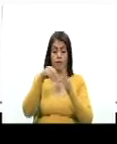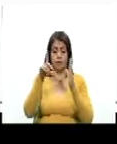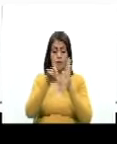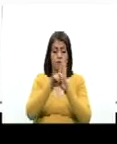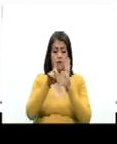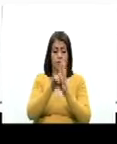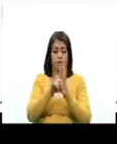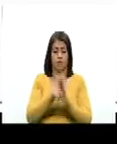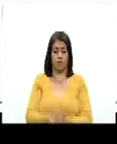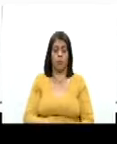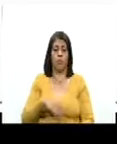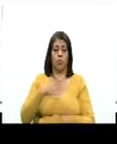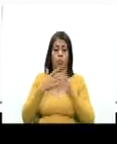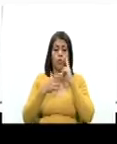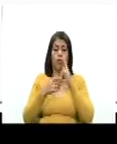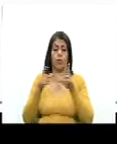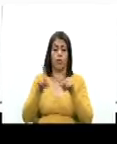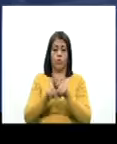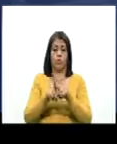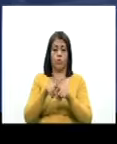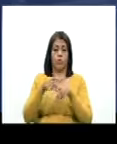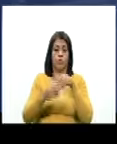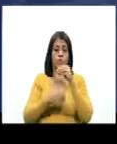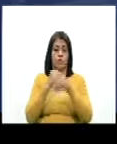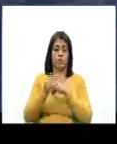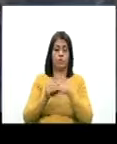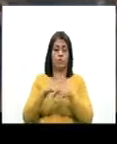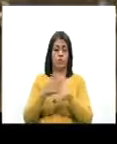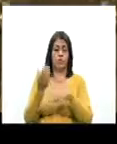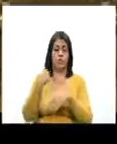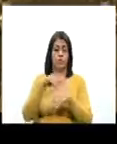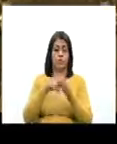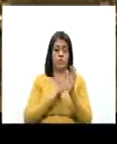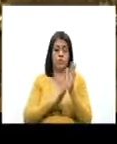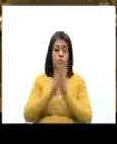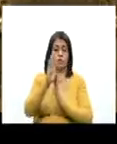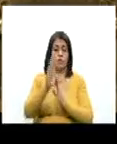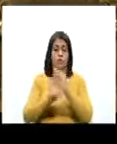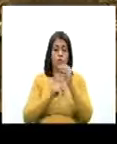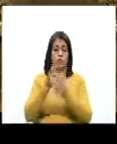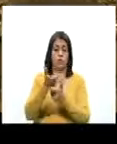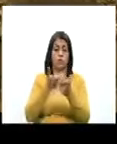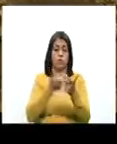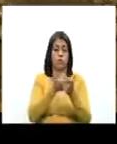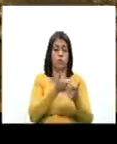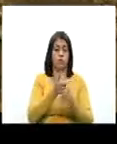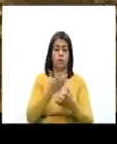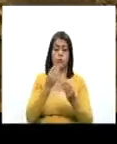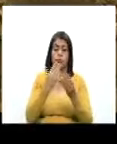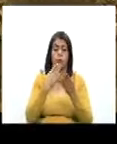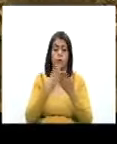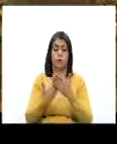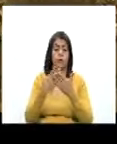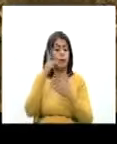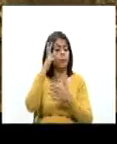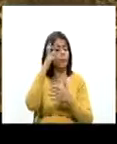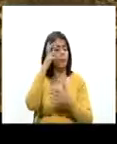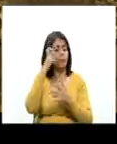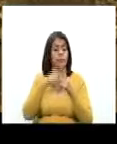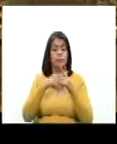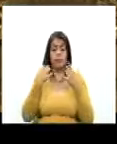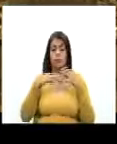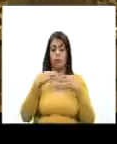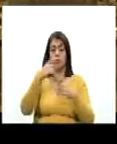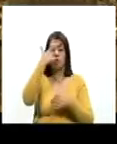Latinoamérica. Podemos ver cómo el colonialismo se va apoderando sin disparar ninguna bala. Muchas gracias por escuchar a este